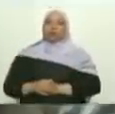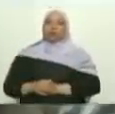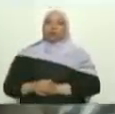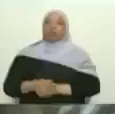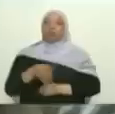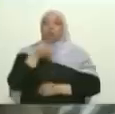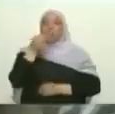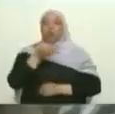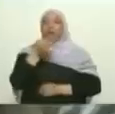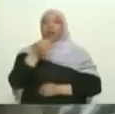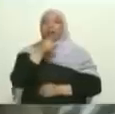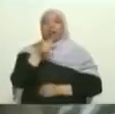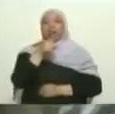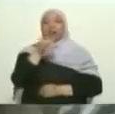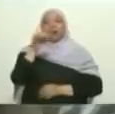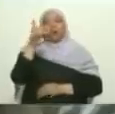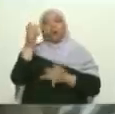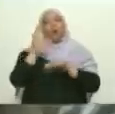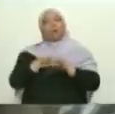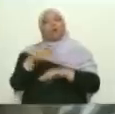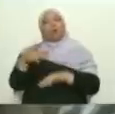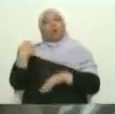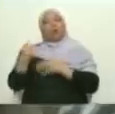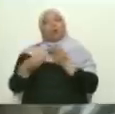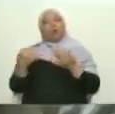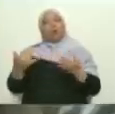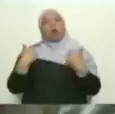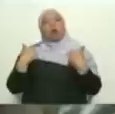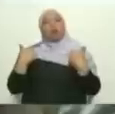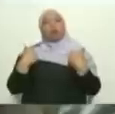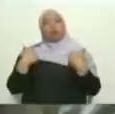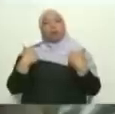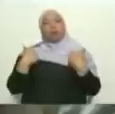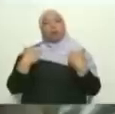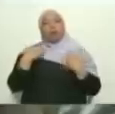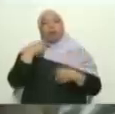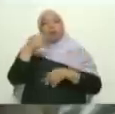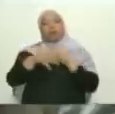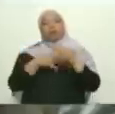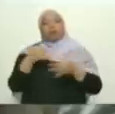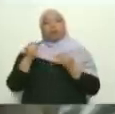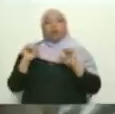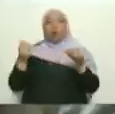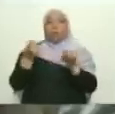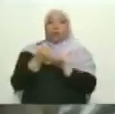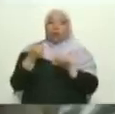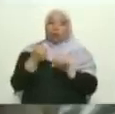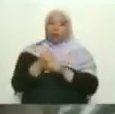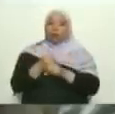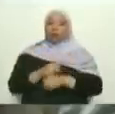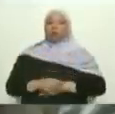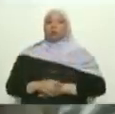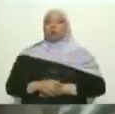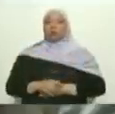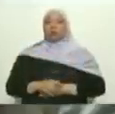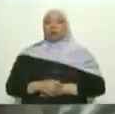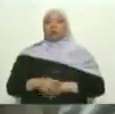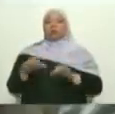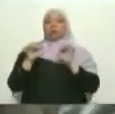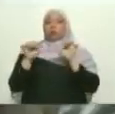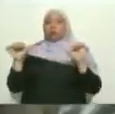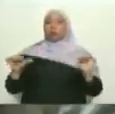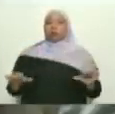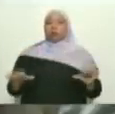sinceramente. Porque esto que aquí estoy yo narrando, ya hubiese acabado la estructura,